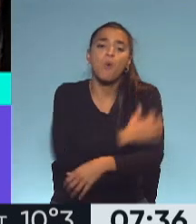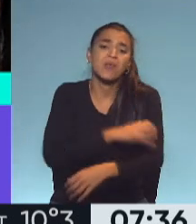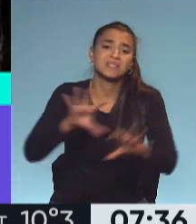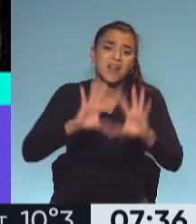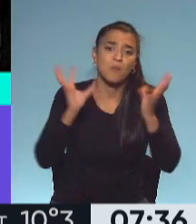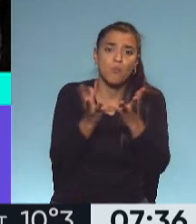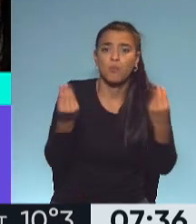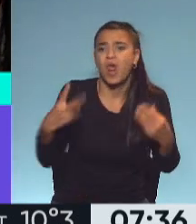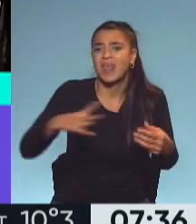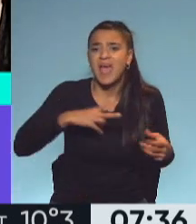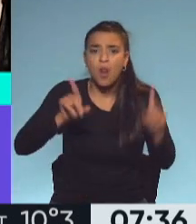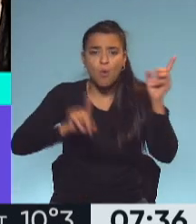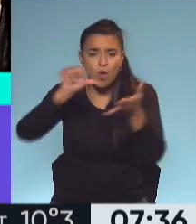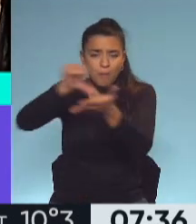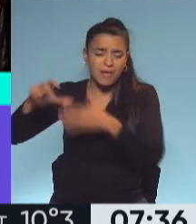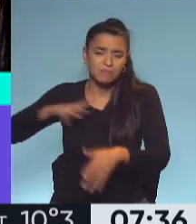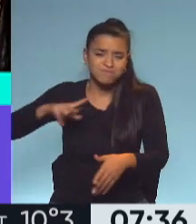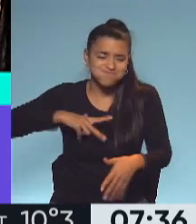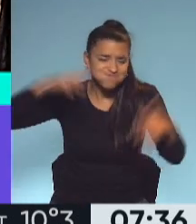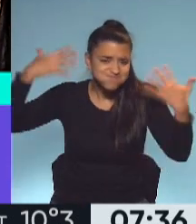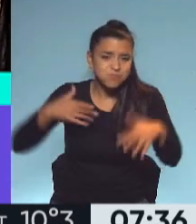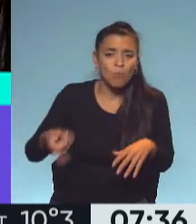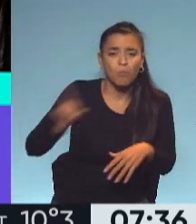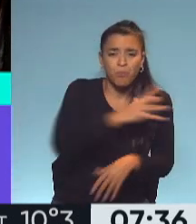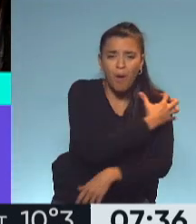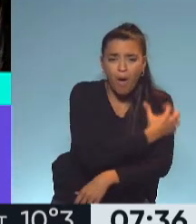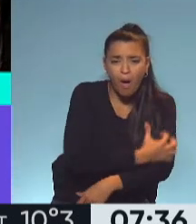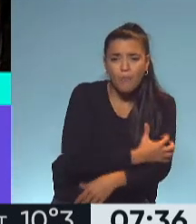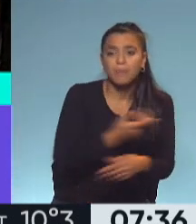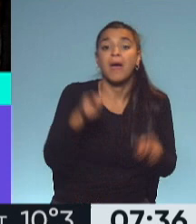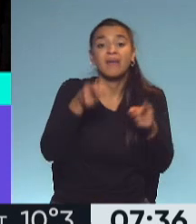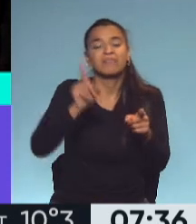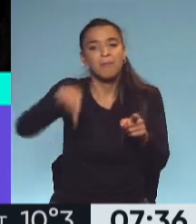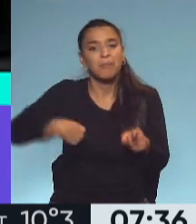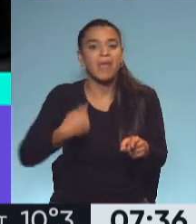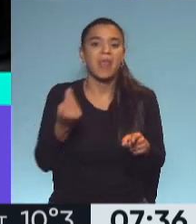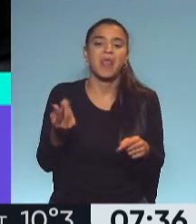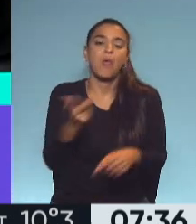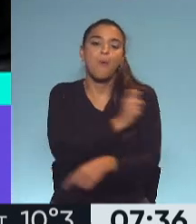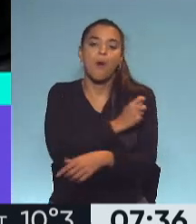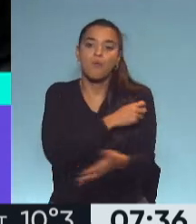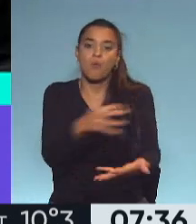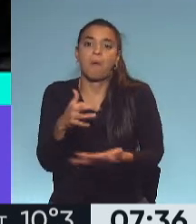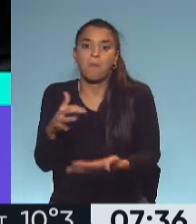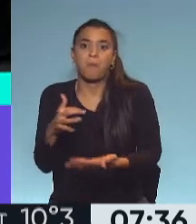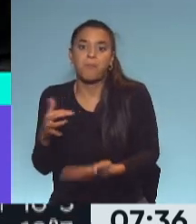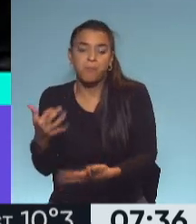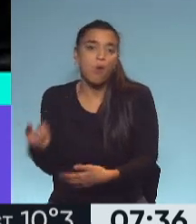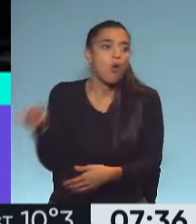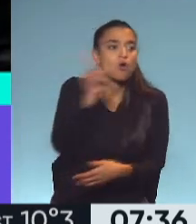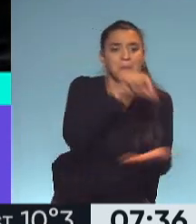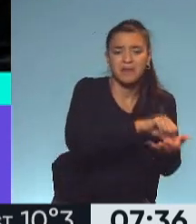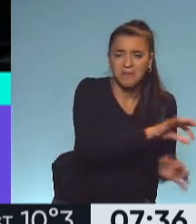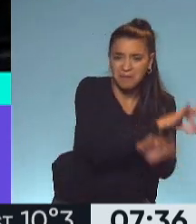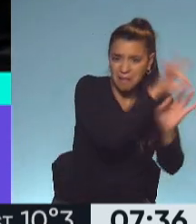riqueza que también incluye el acaparamiento de vacunas, y hay países vacunándose